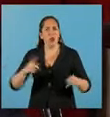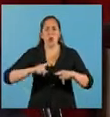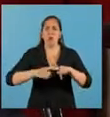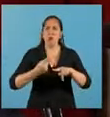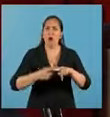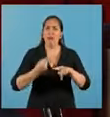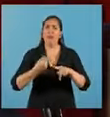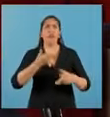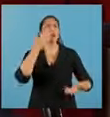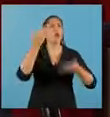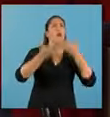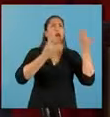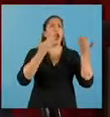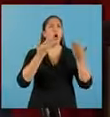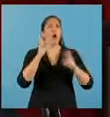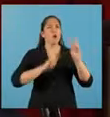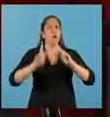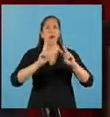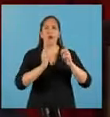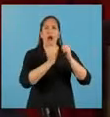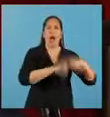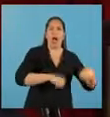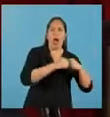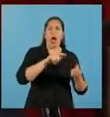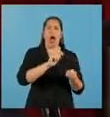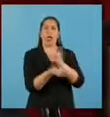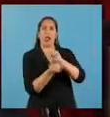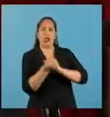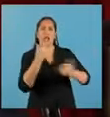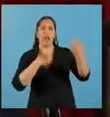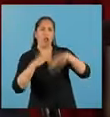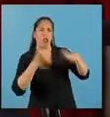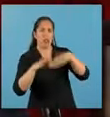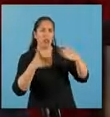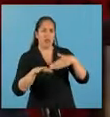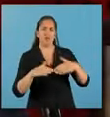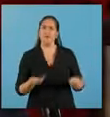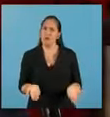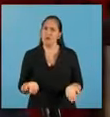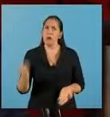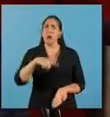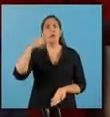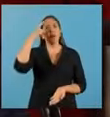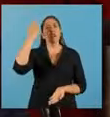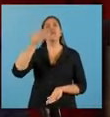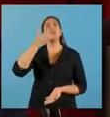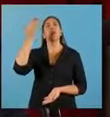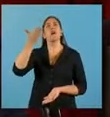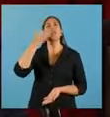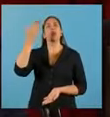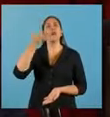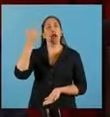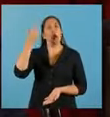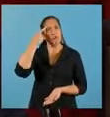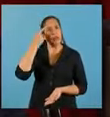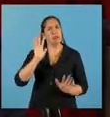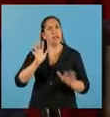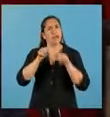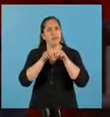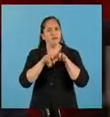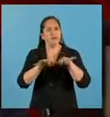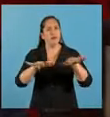ella para ocultar la verdad o tergiversarla. Muchos creyeron que el discurso es una herramienta idónea para instalar